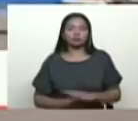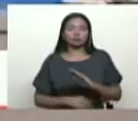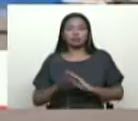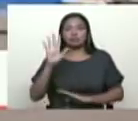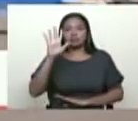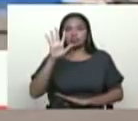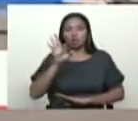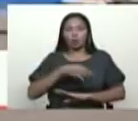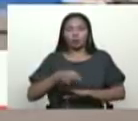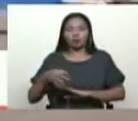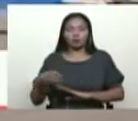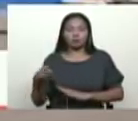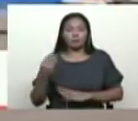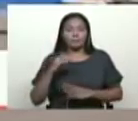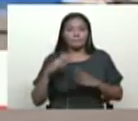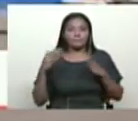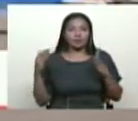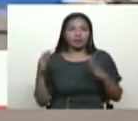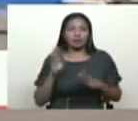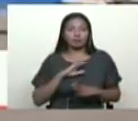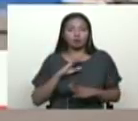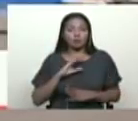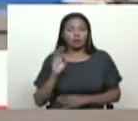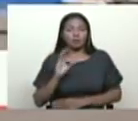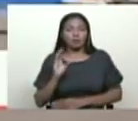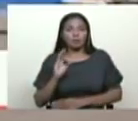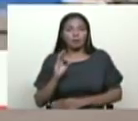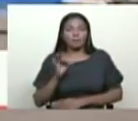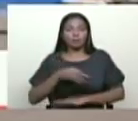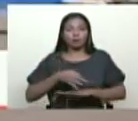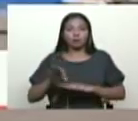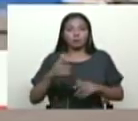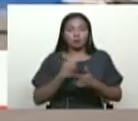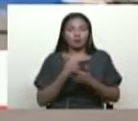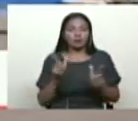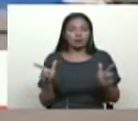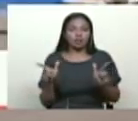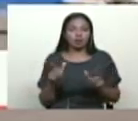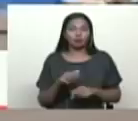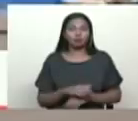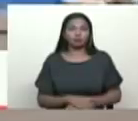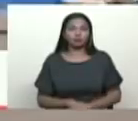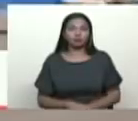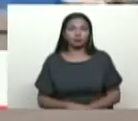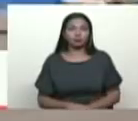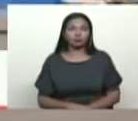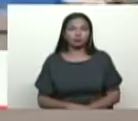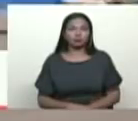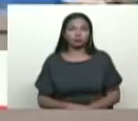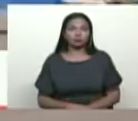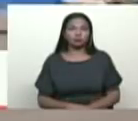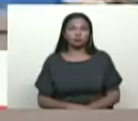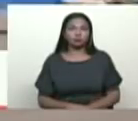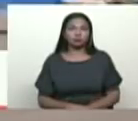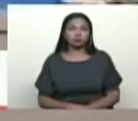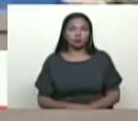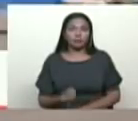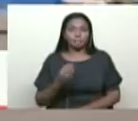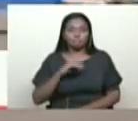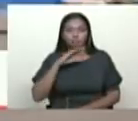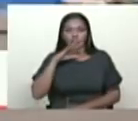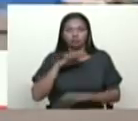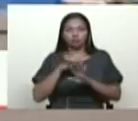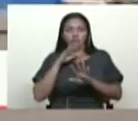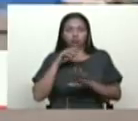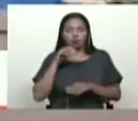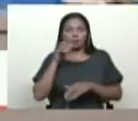El municipio más grande es el de la ciudad capital, se llama el municipio Libertador. Más grande poblacionalmente, electoralmente,